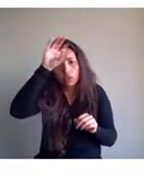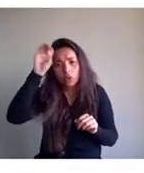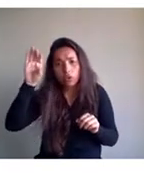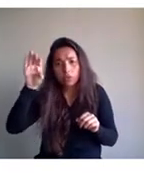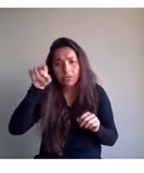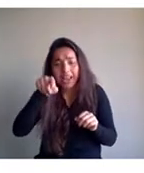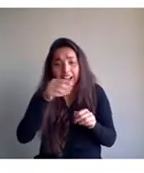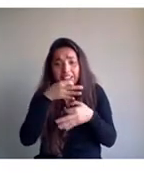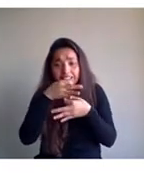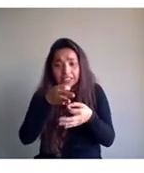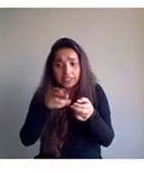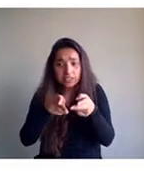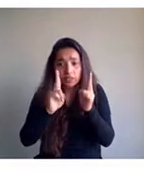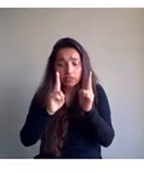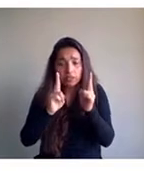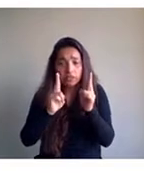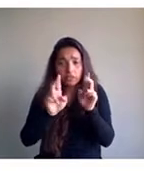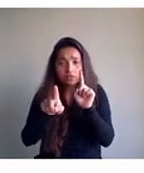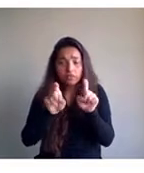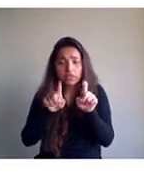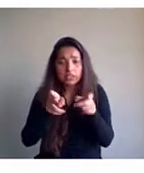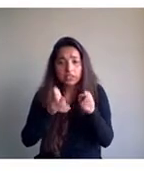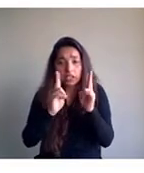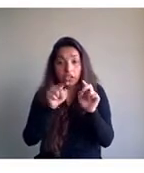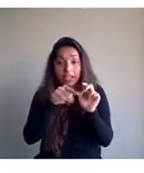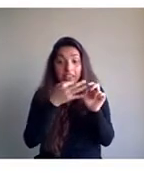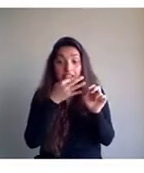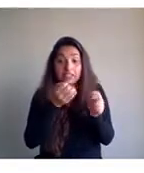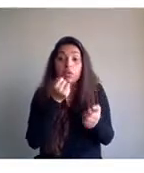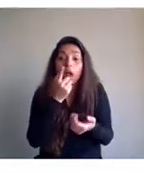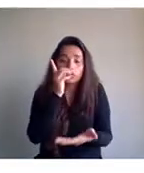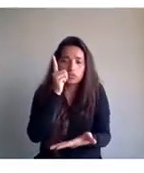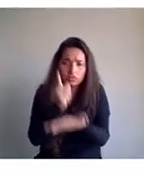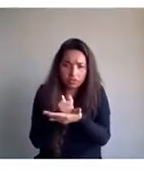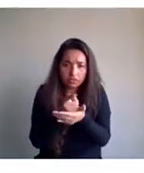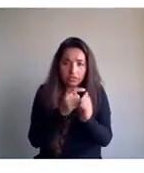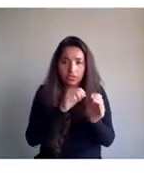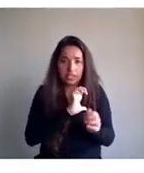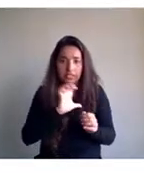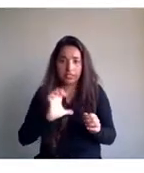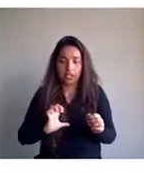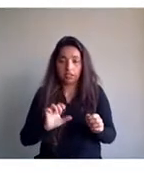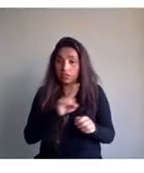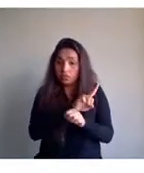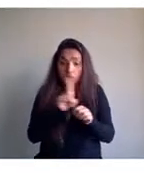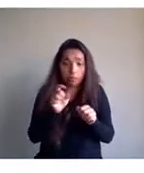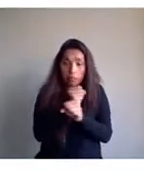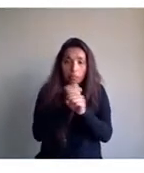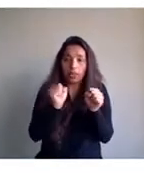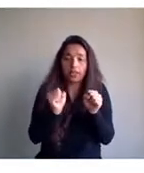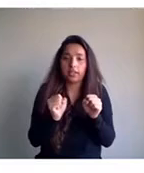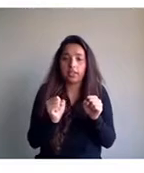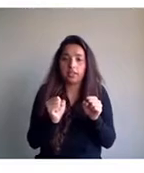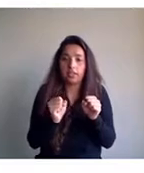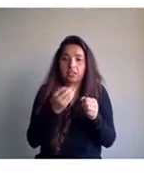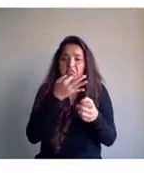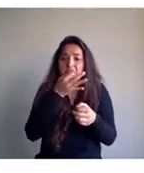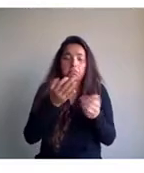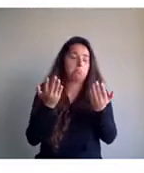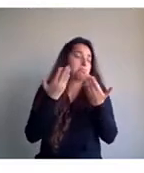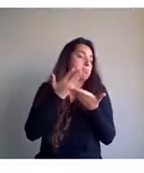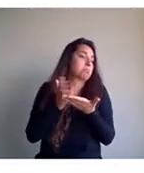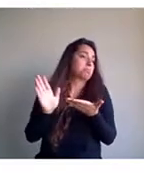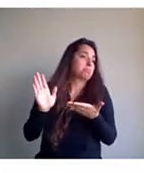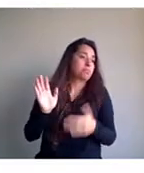todas las obligaciones del estado que son inescapables que son obligatorias entonces en ese sentido la procuraduría